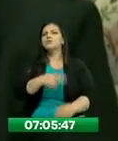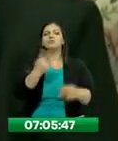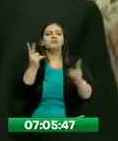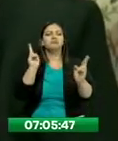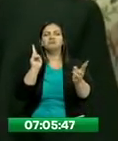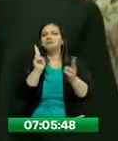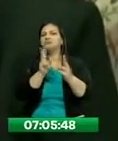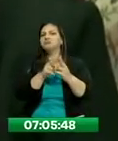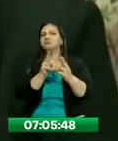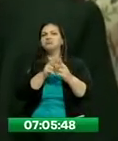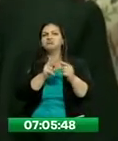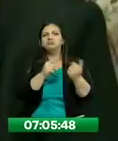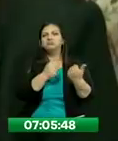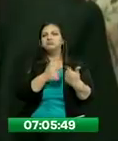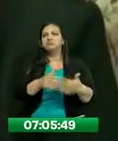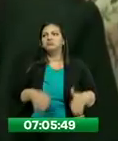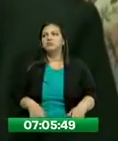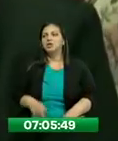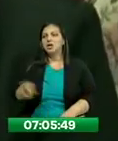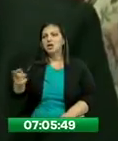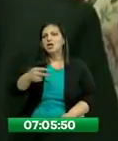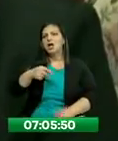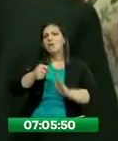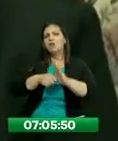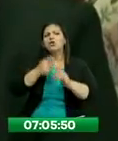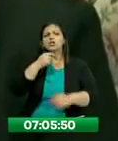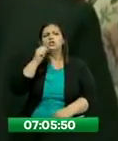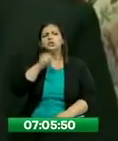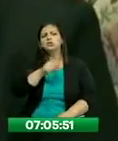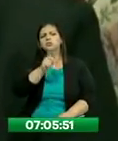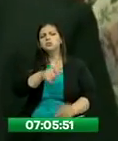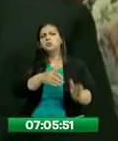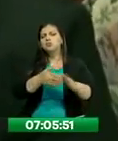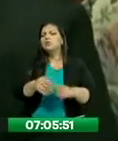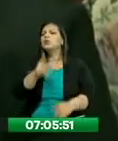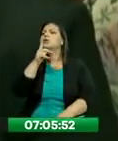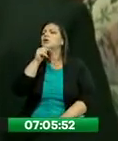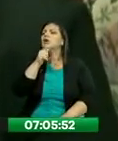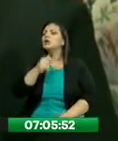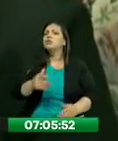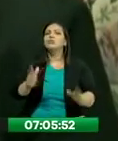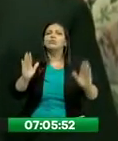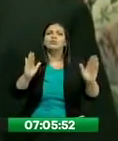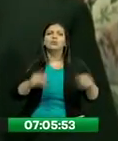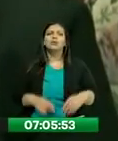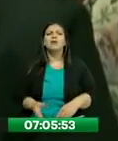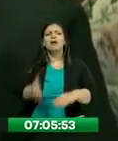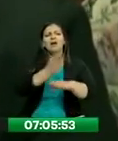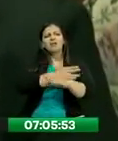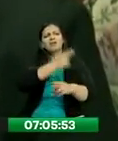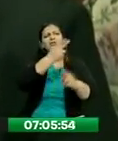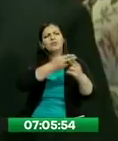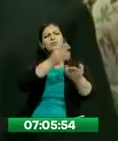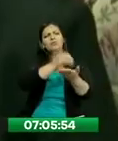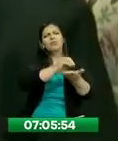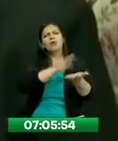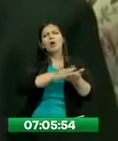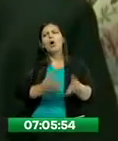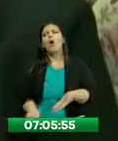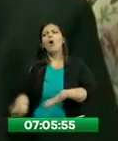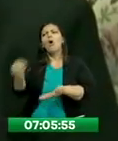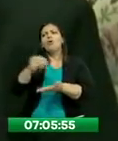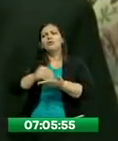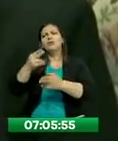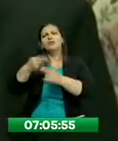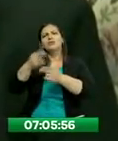en ningún reporte y que podría tratarse de un nombre repetido de esa misma lista, que efectivamente es una de las